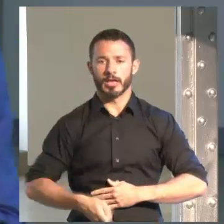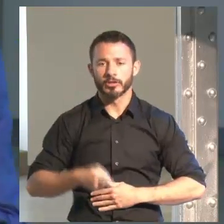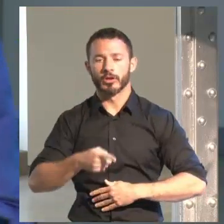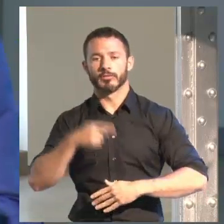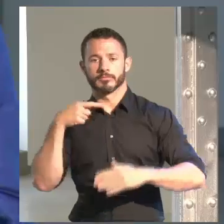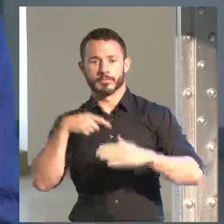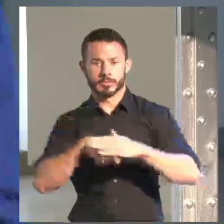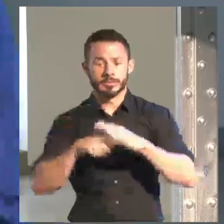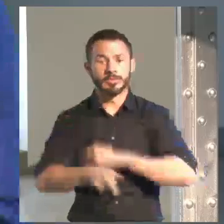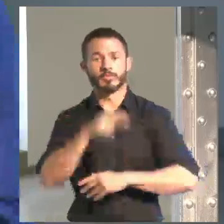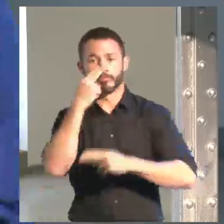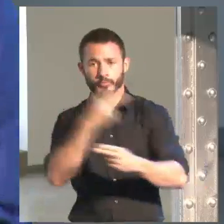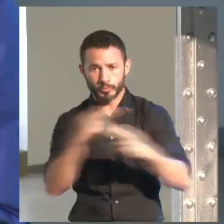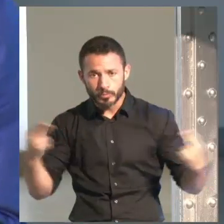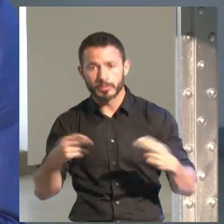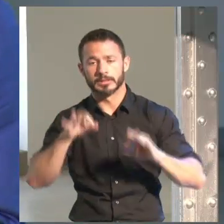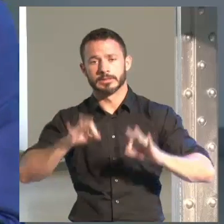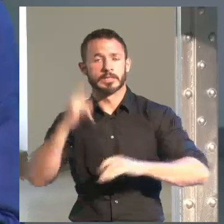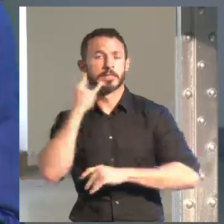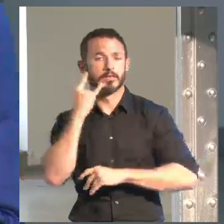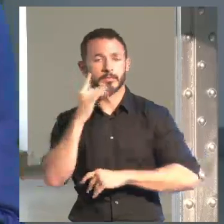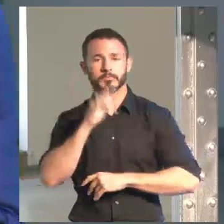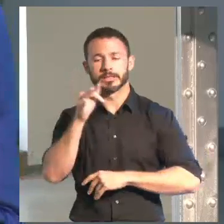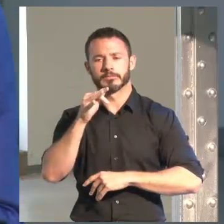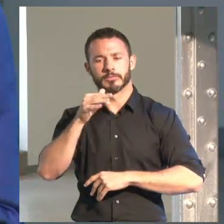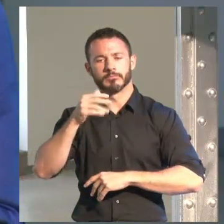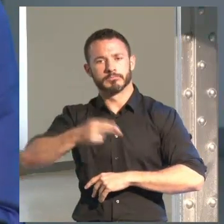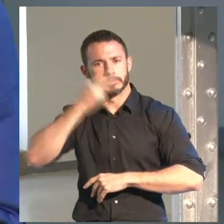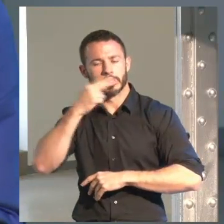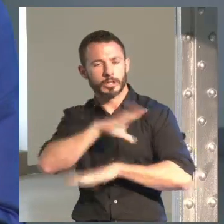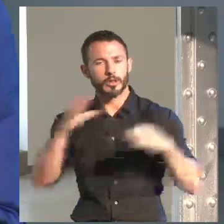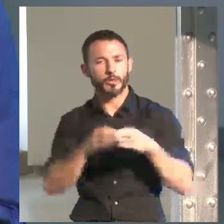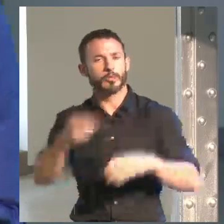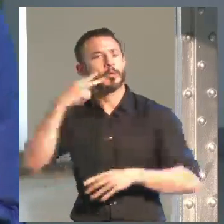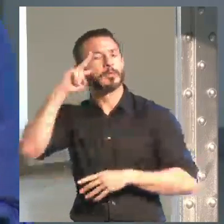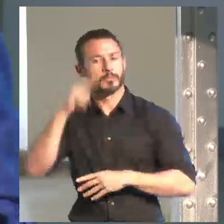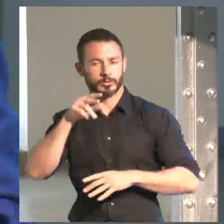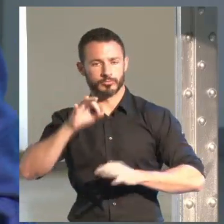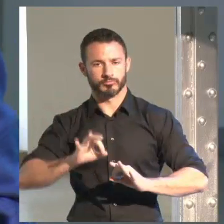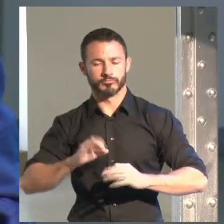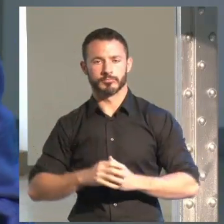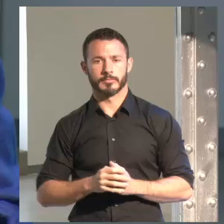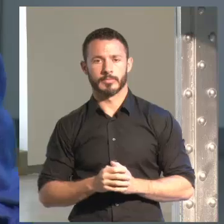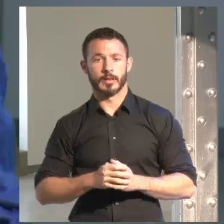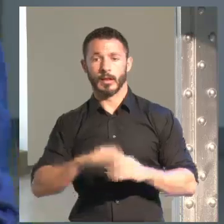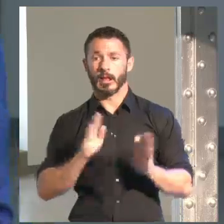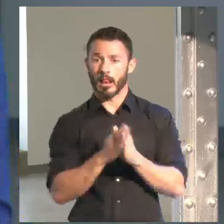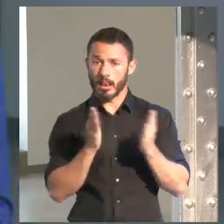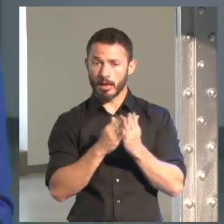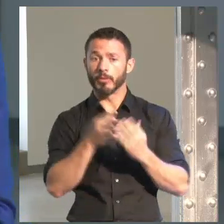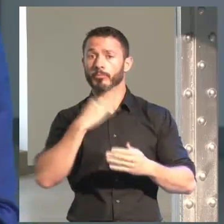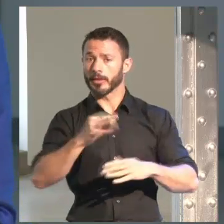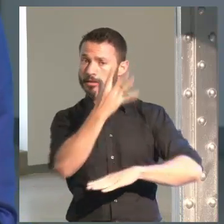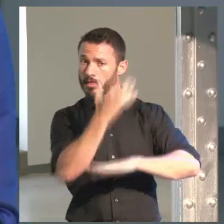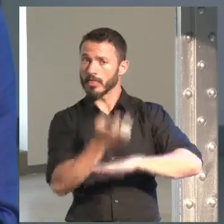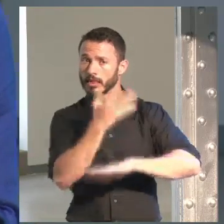a un interesante grupo de expertos invitados en el día de hoy. El libro, solamente recordarles que lo pueden